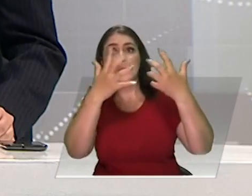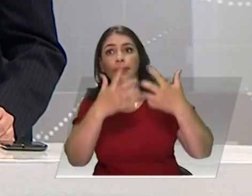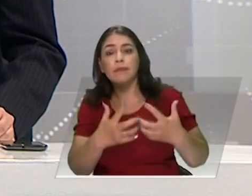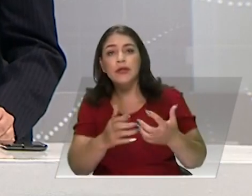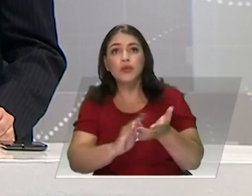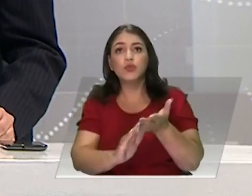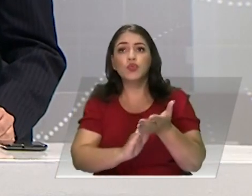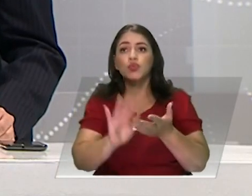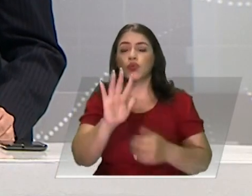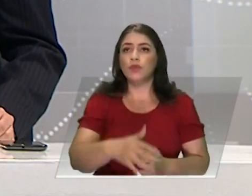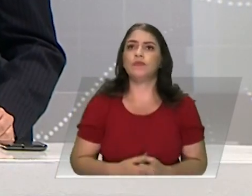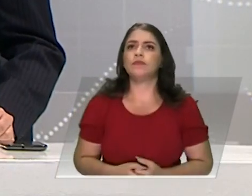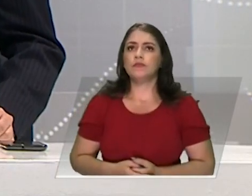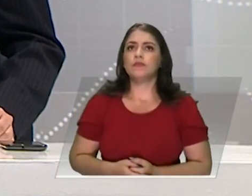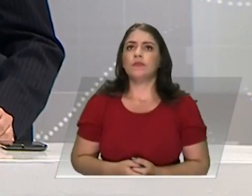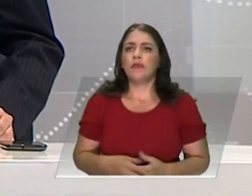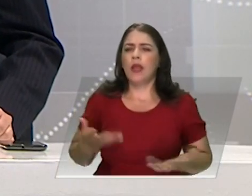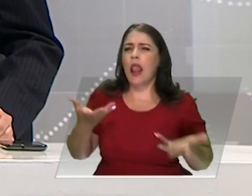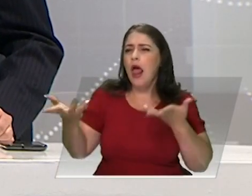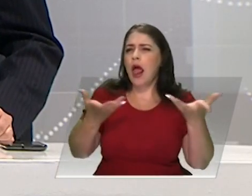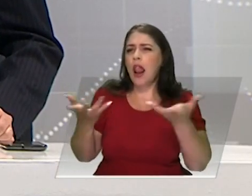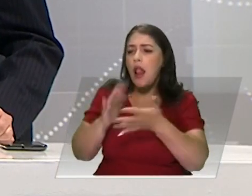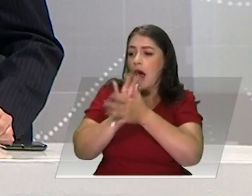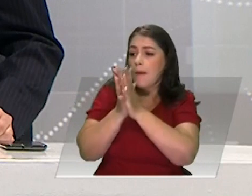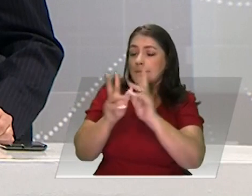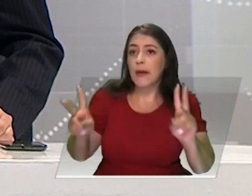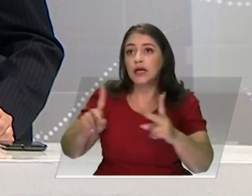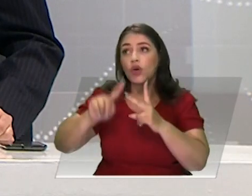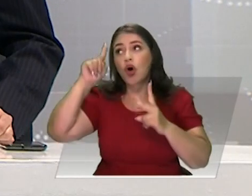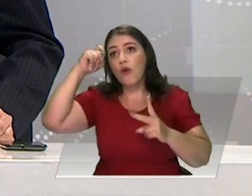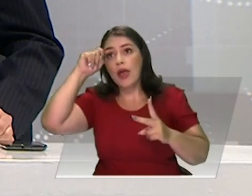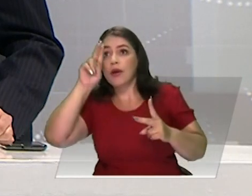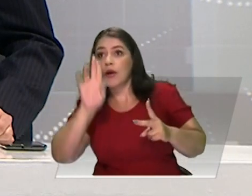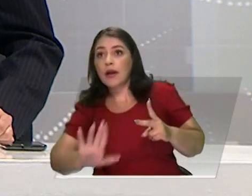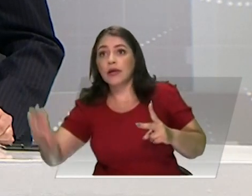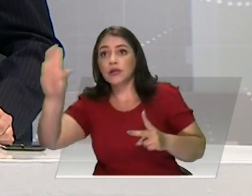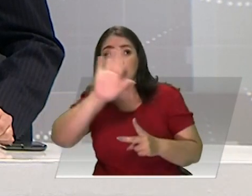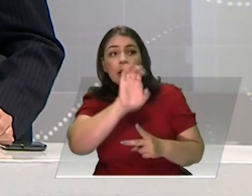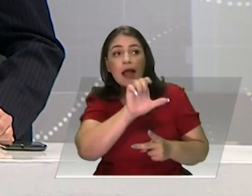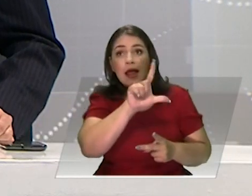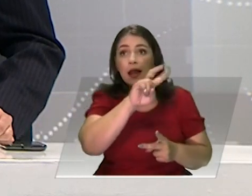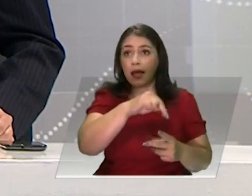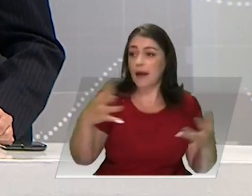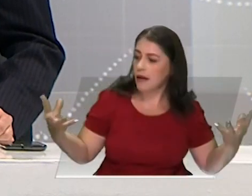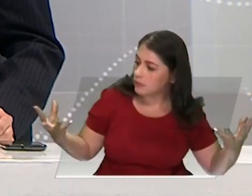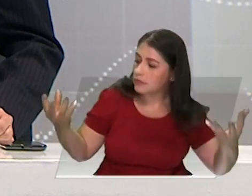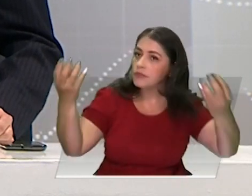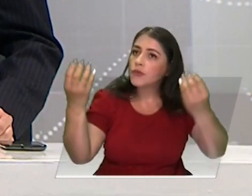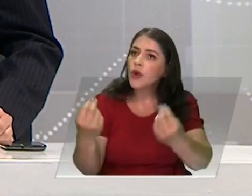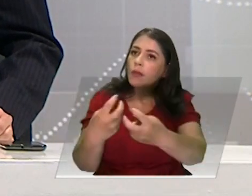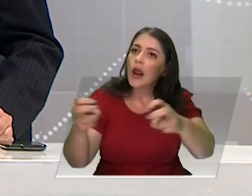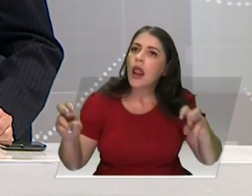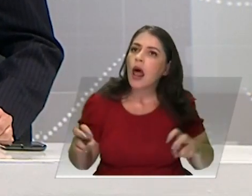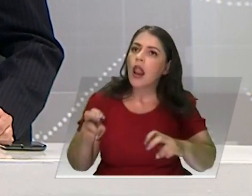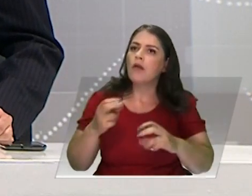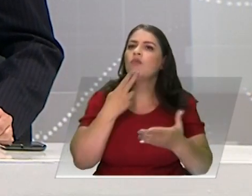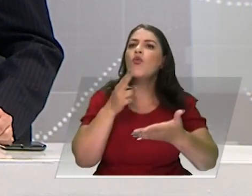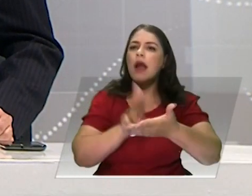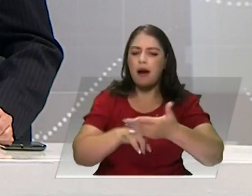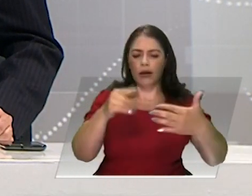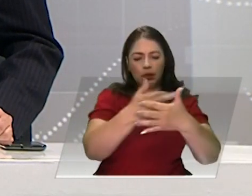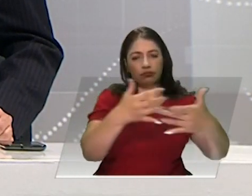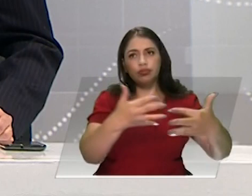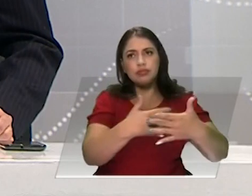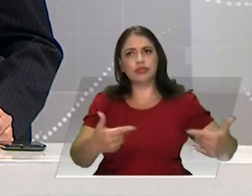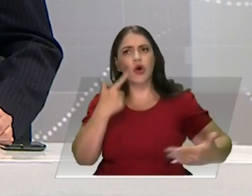la mesa de diálogos de paz entre el gobierno nacional y el eln publicó un comunicado en el que anuncia los avances que se han tenido